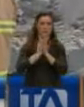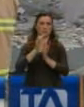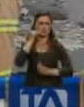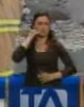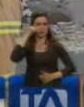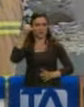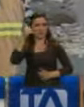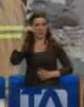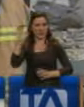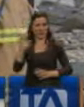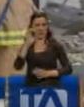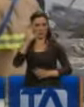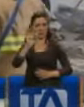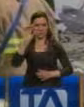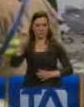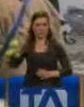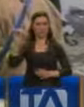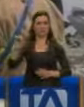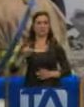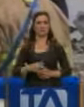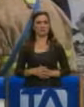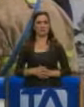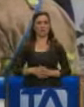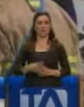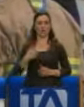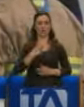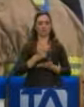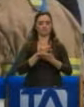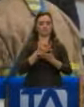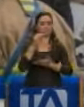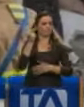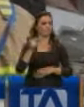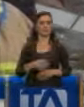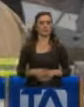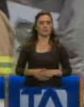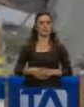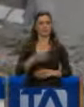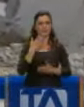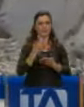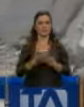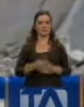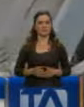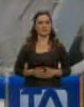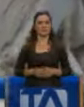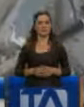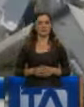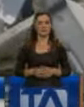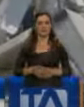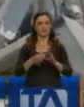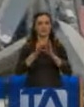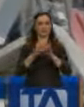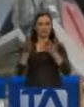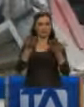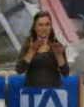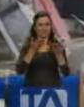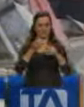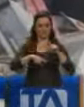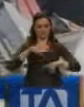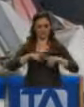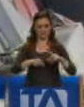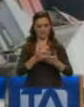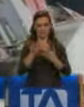al ECU 911, a bomberos, que estamos prestos para ayudarles. Muy bien, muchísimas gracias. Compañeros en estudio, amigos televidentes,